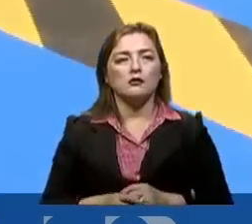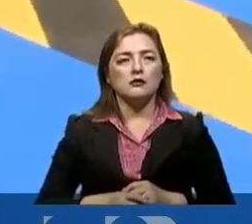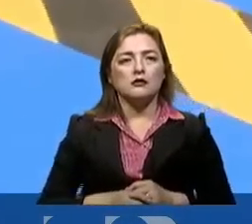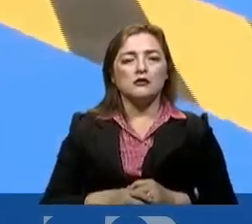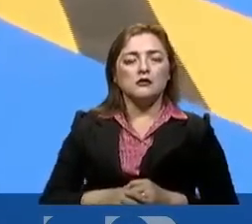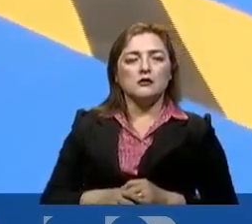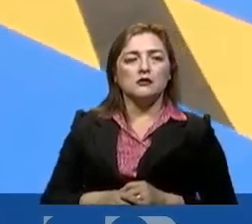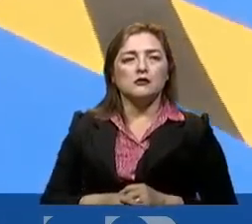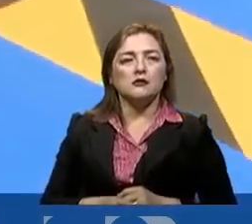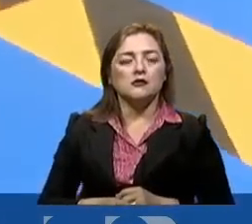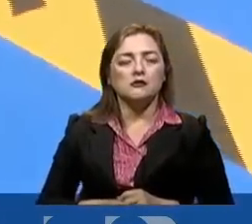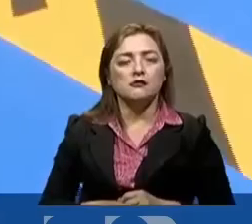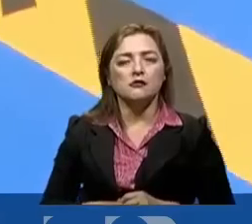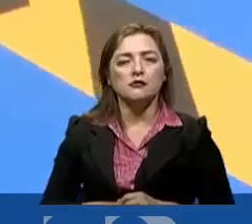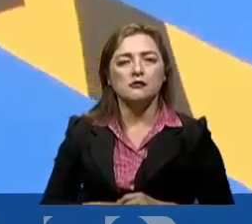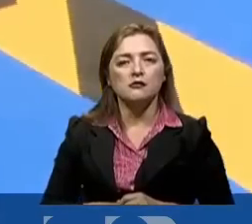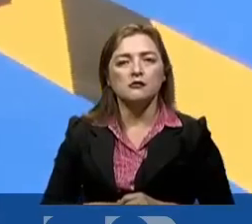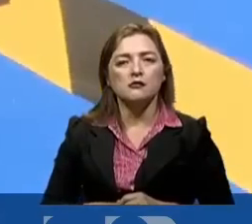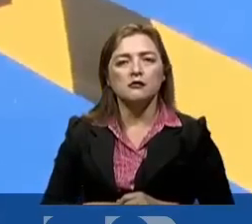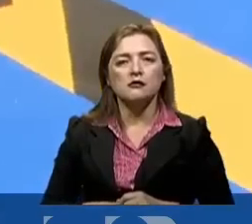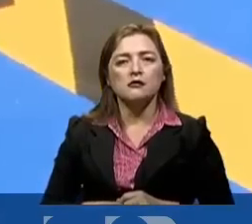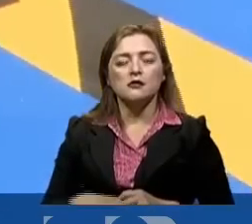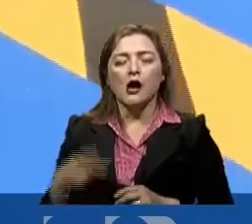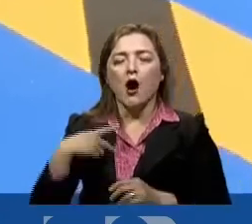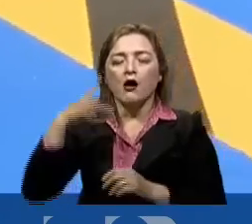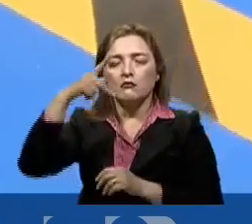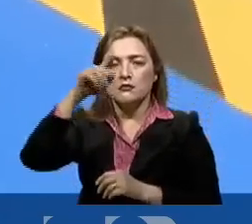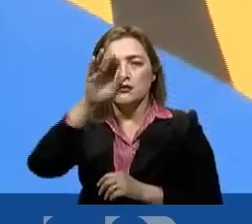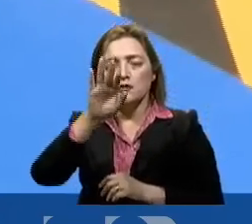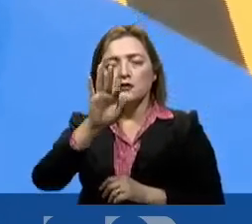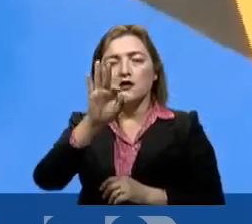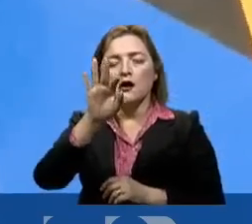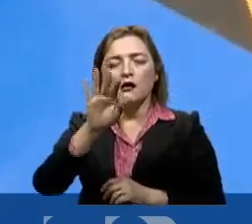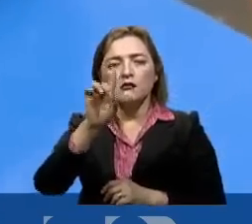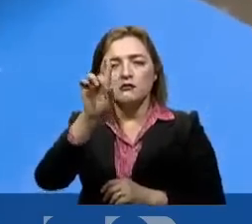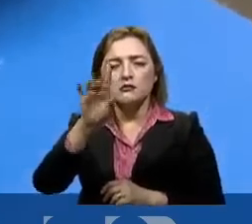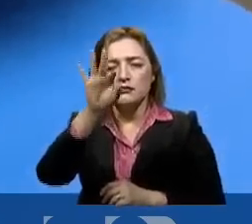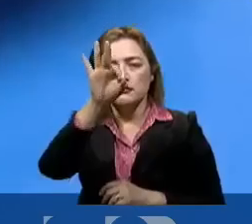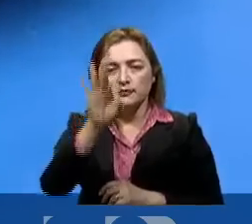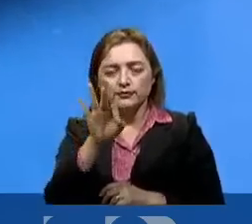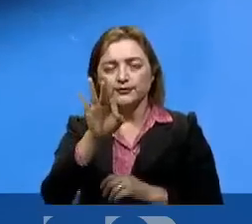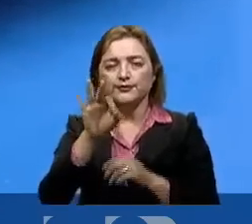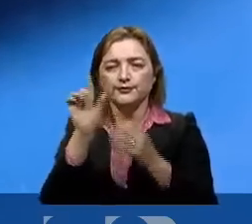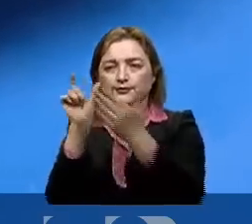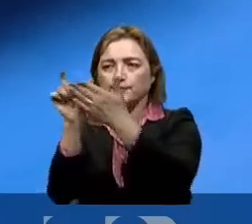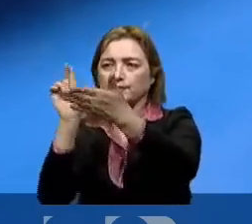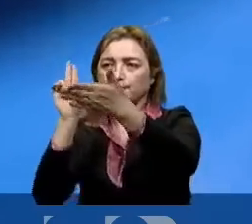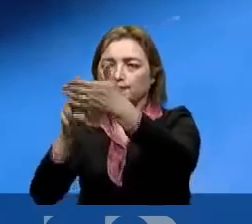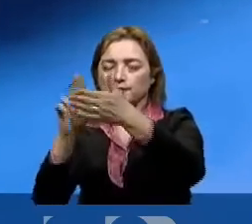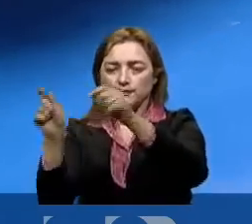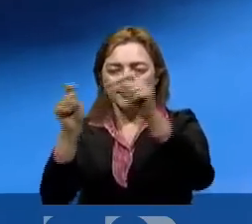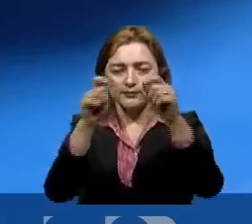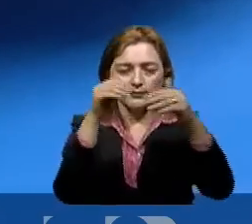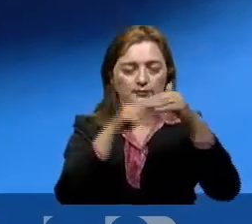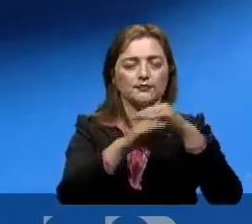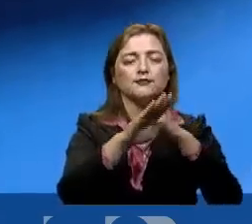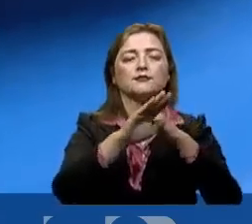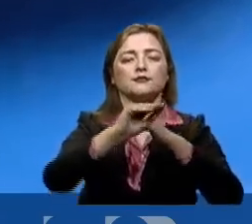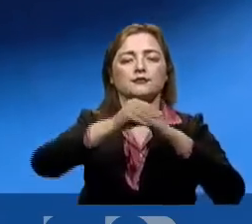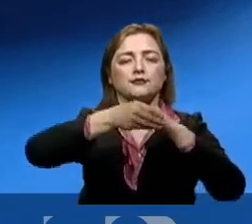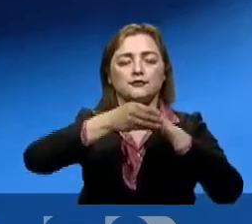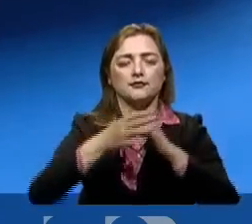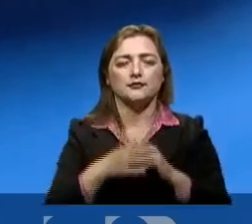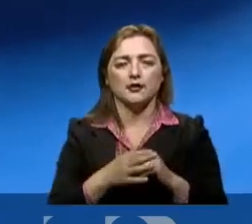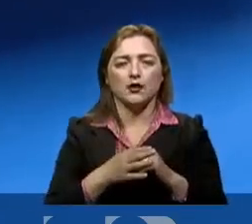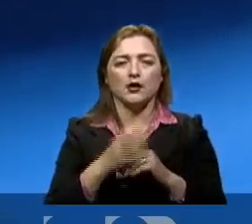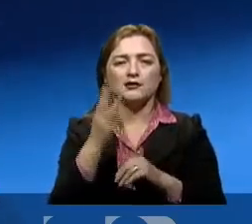puede mandarnos el PDF del sticker que lo tiene. Verificamos y con eso en 72 horas nosotros le indicaremos que puede